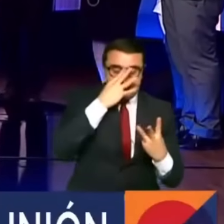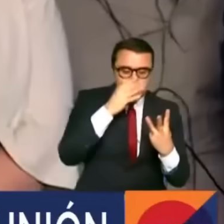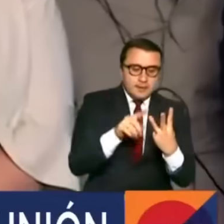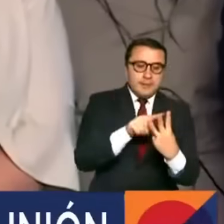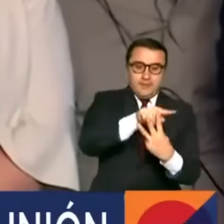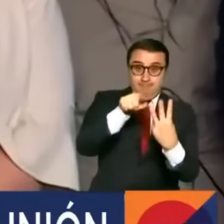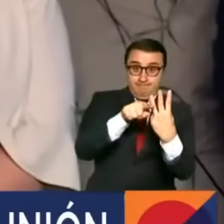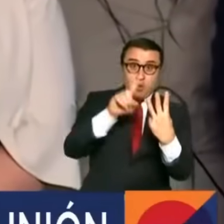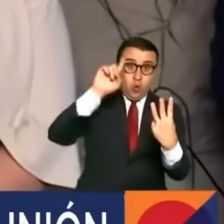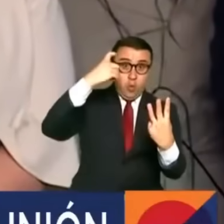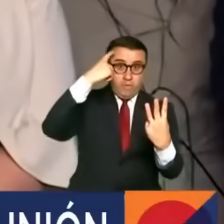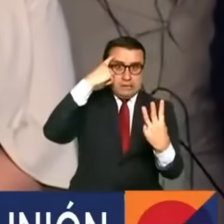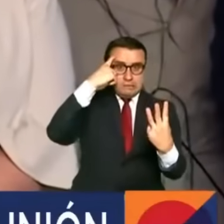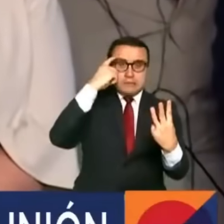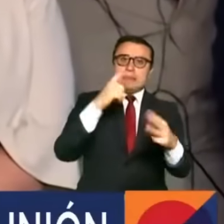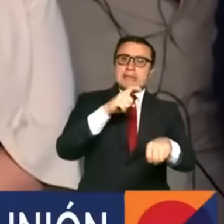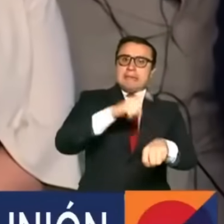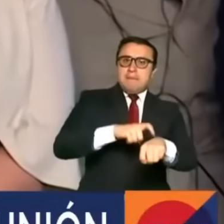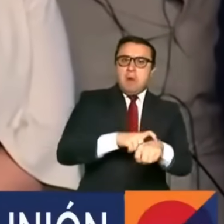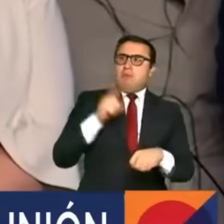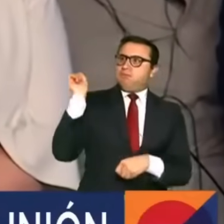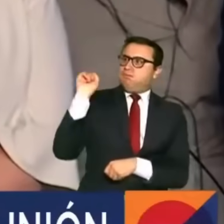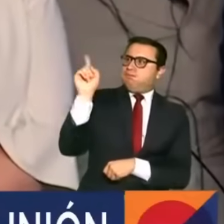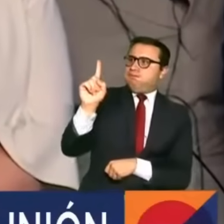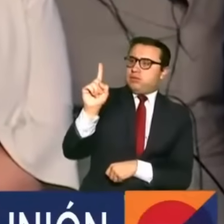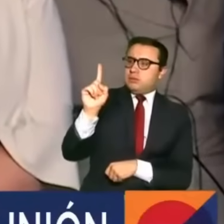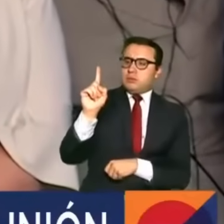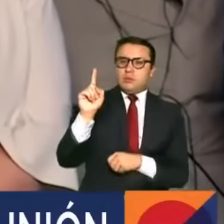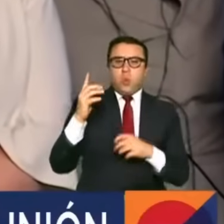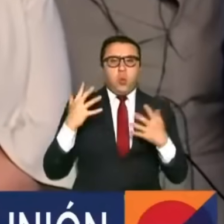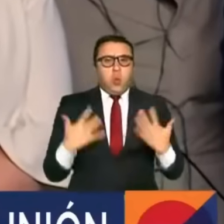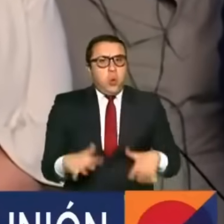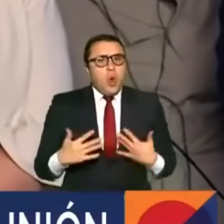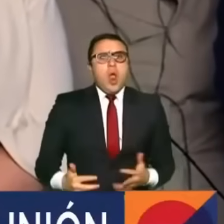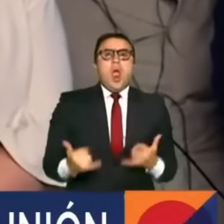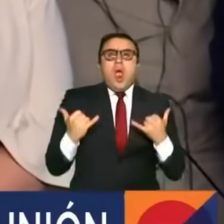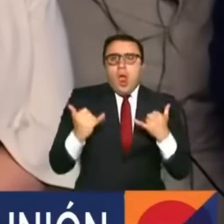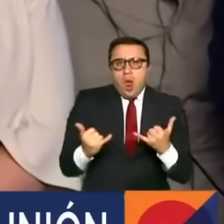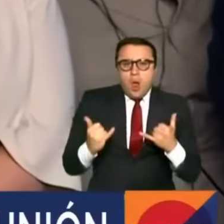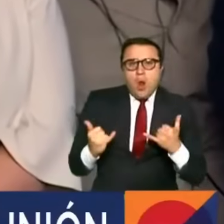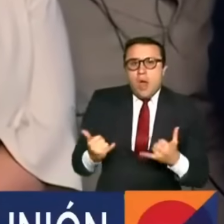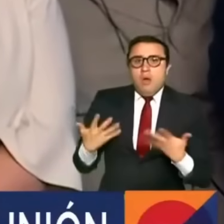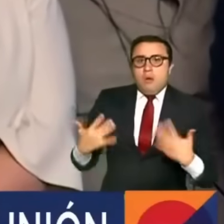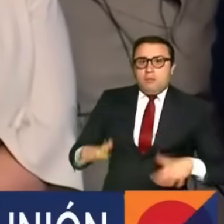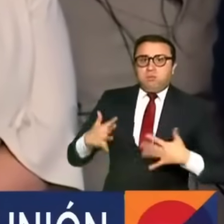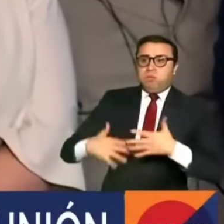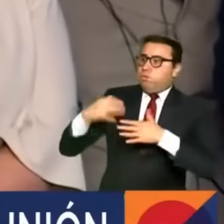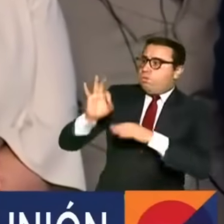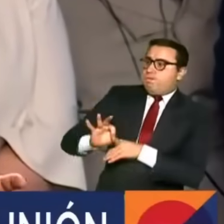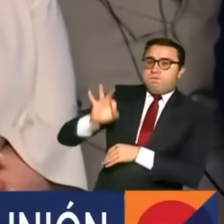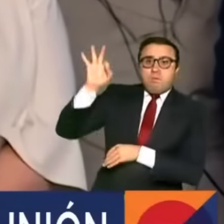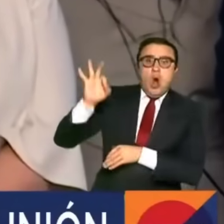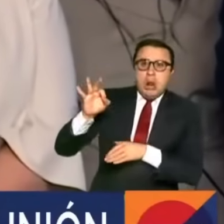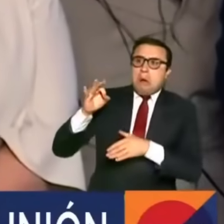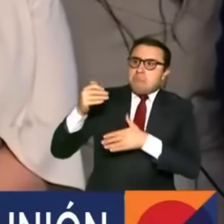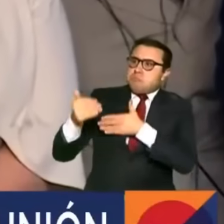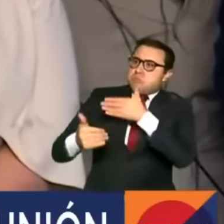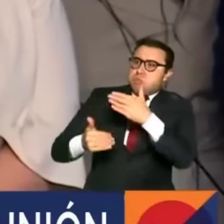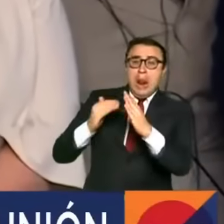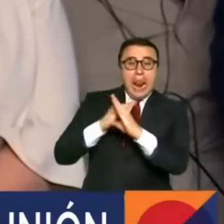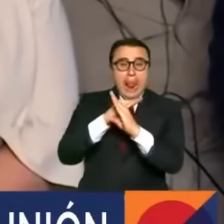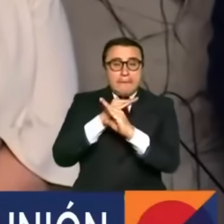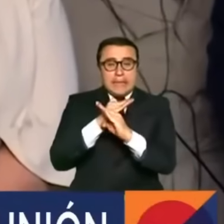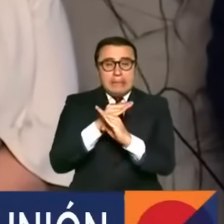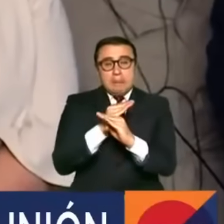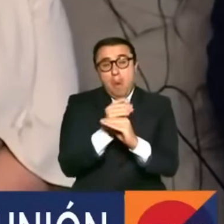Entonces, eso significaría que ya un porcentaje muy avanzado, un poquito menos de la mitad,